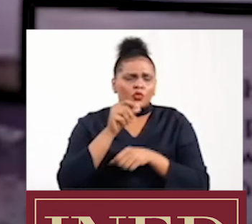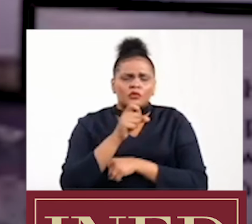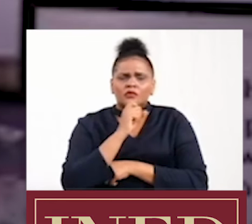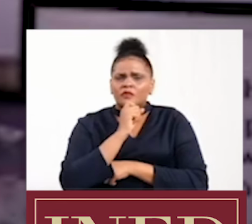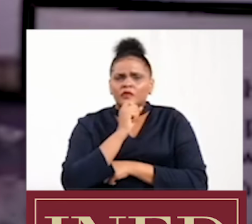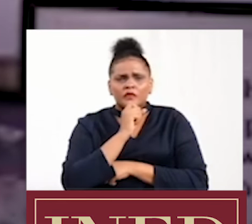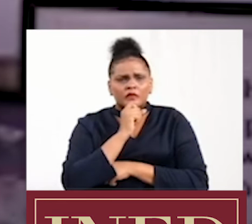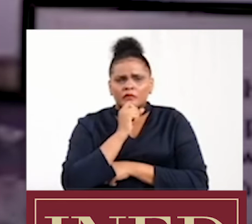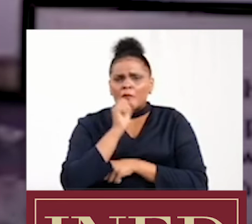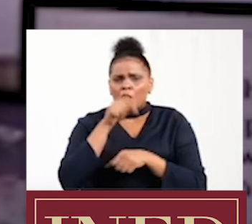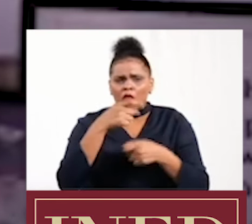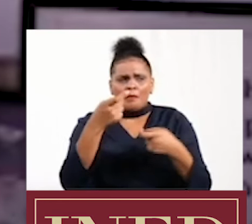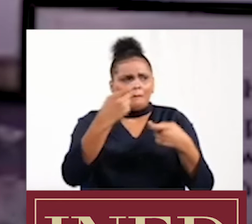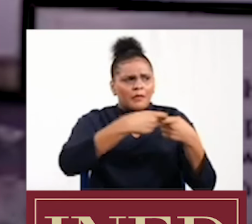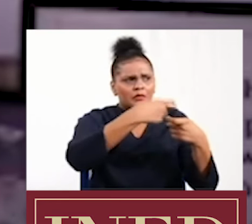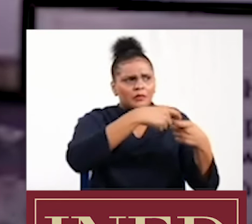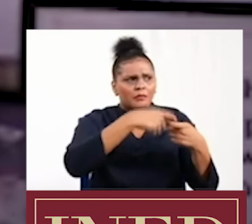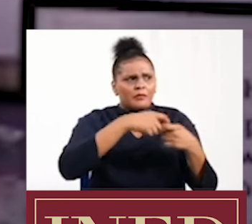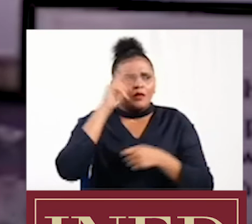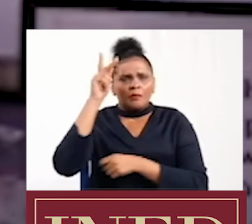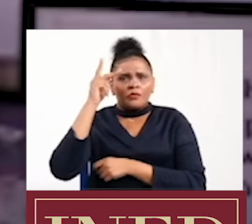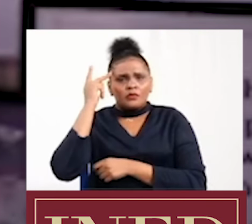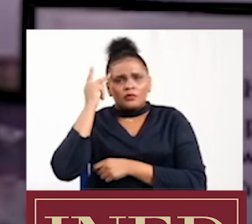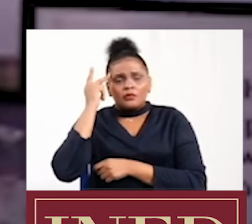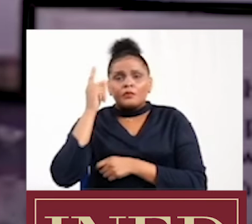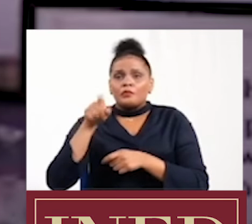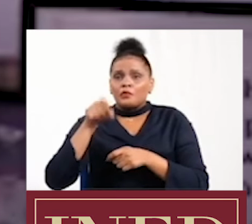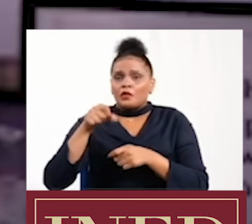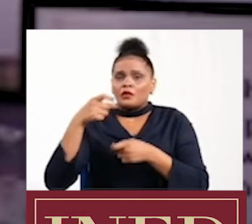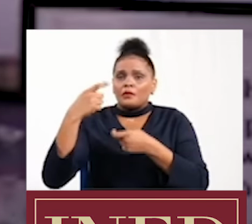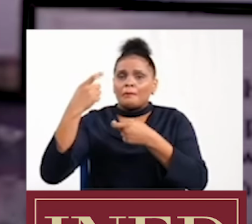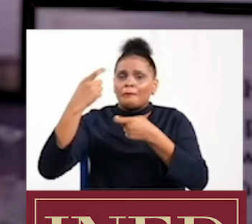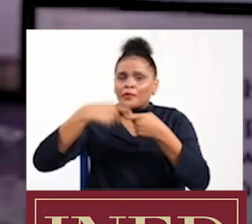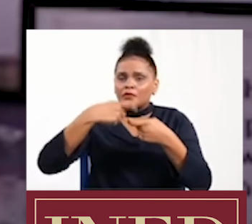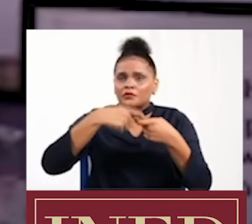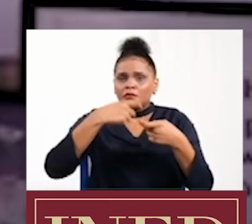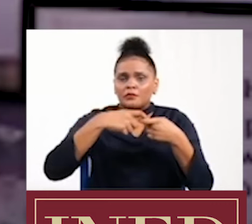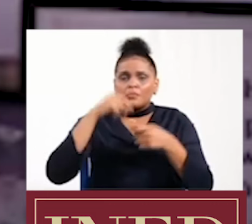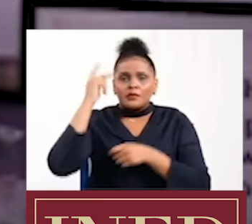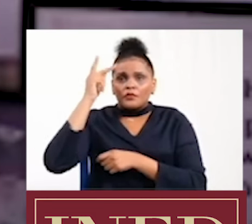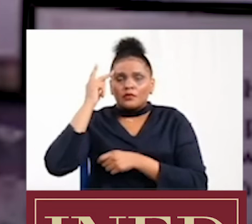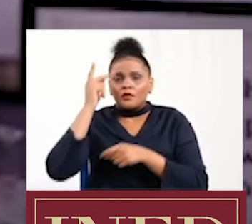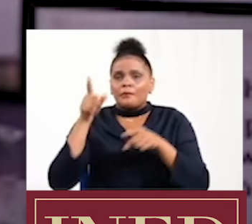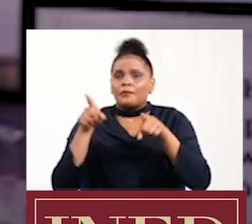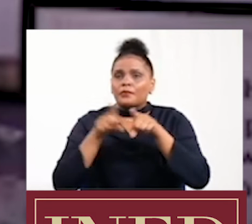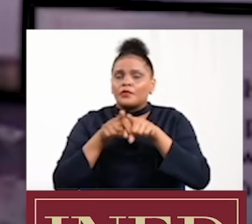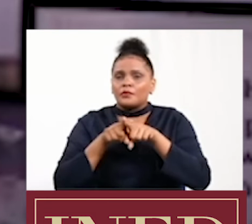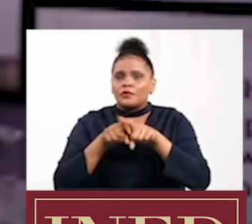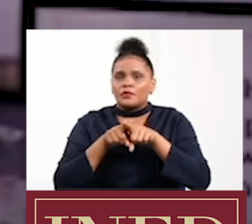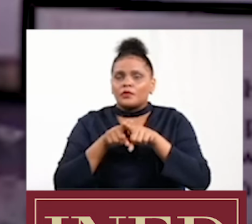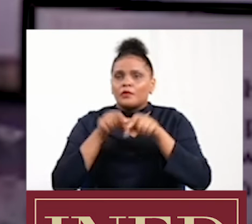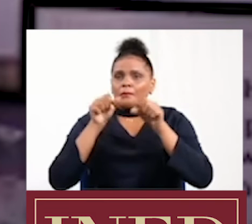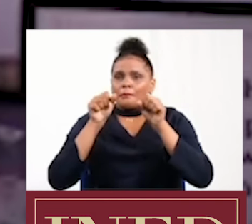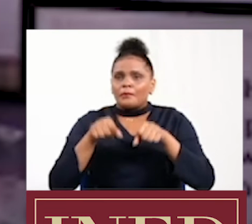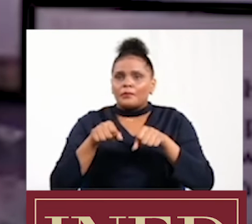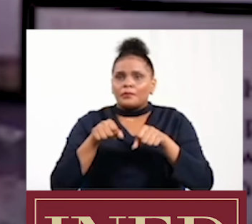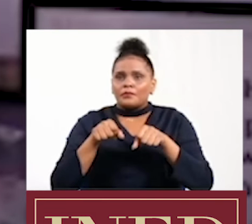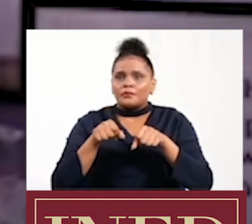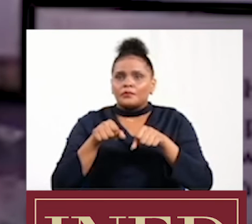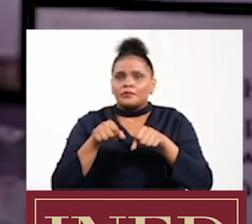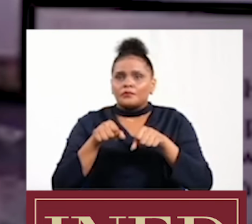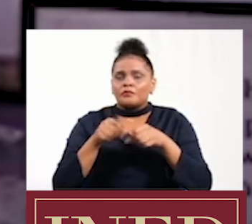tener que participar en política o querer participar en política y esto habla de que creo que ya lo mencionaba la de las